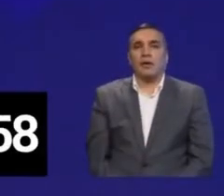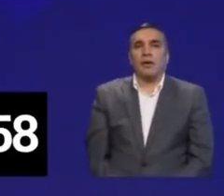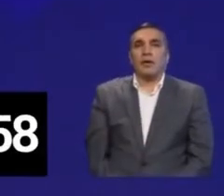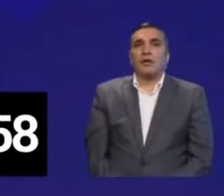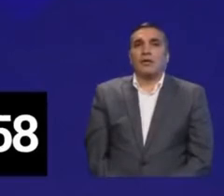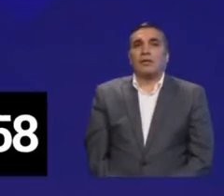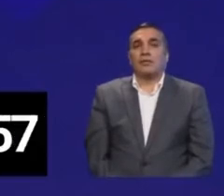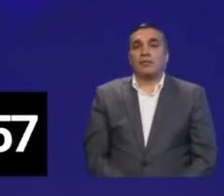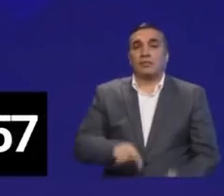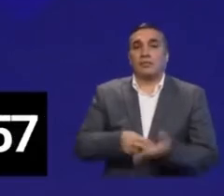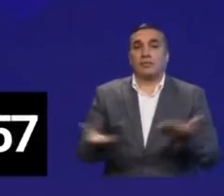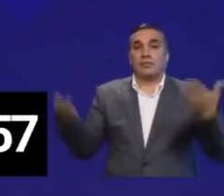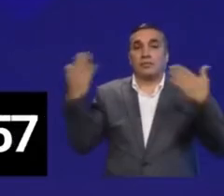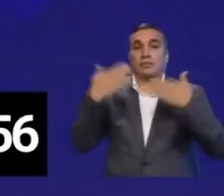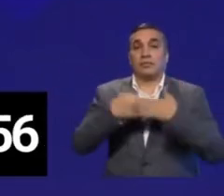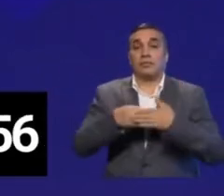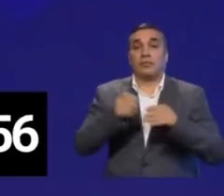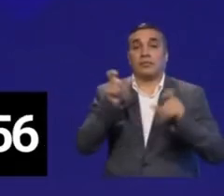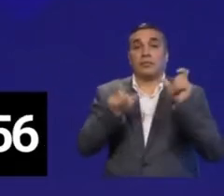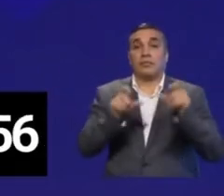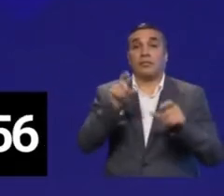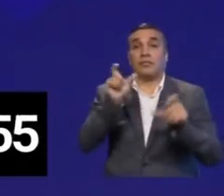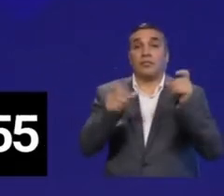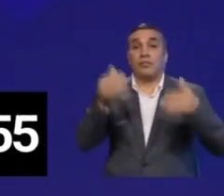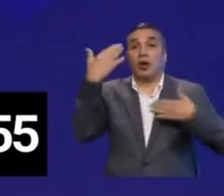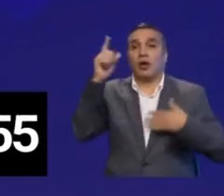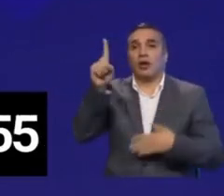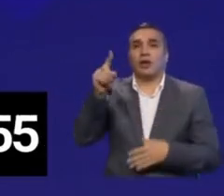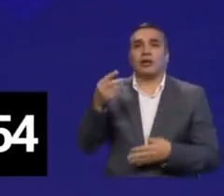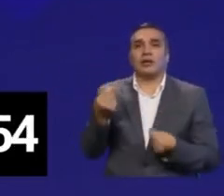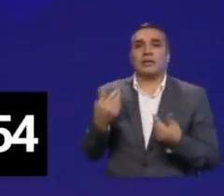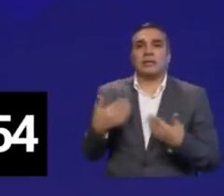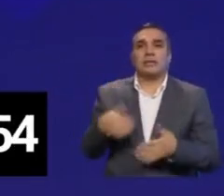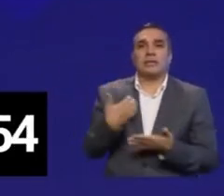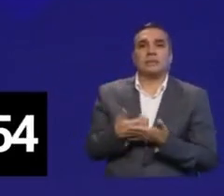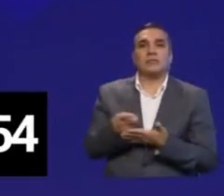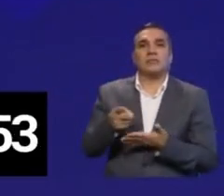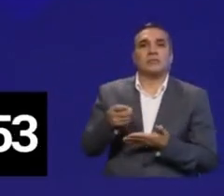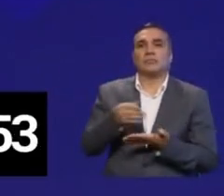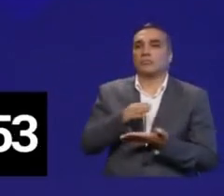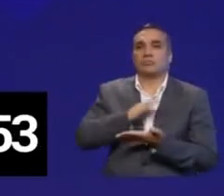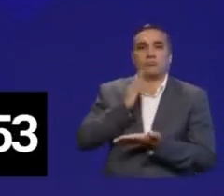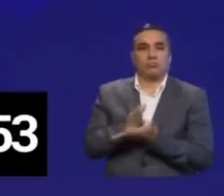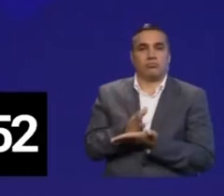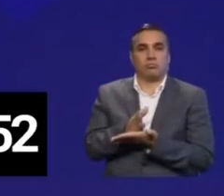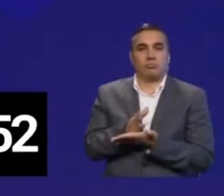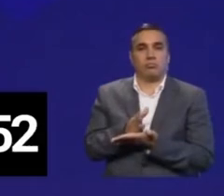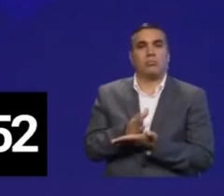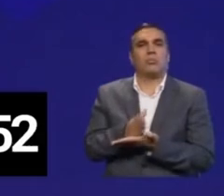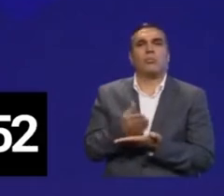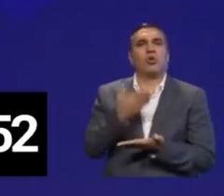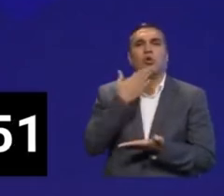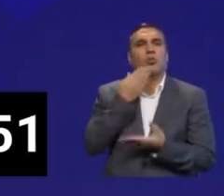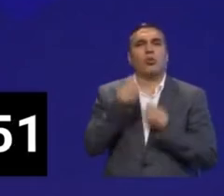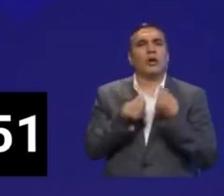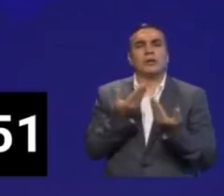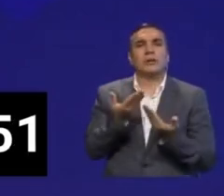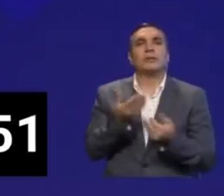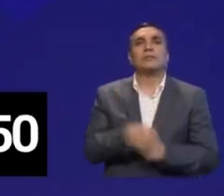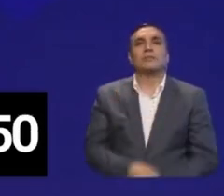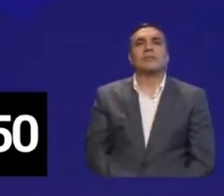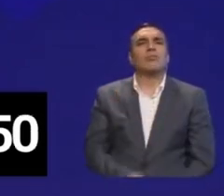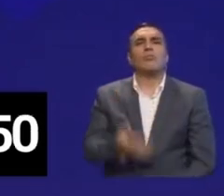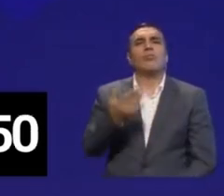Quitándole la chequera de los ecuatorianos de la mano de los políticos. La razón por la que básicamente suceden estas cosas es porque